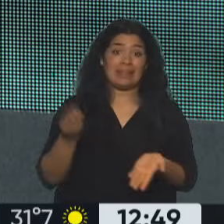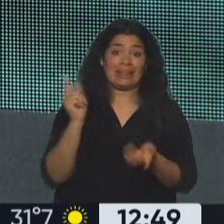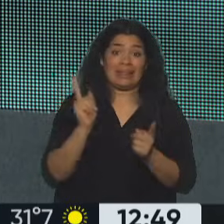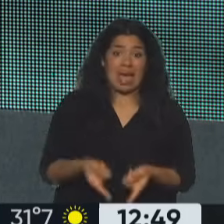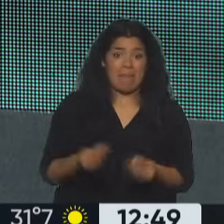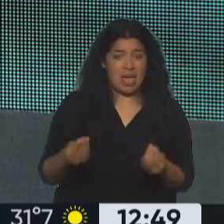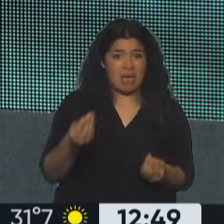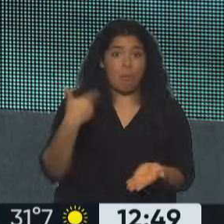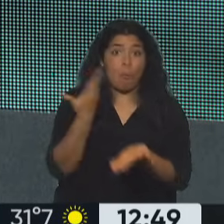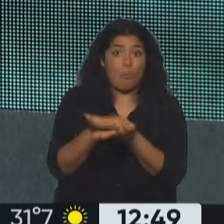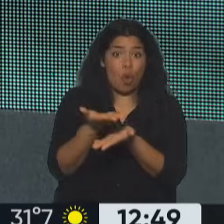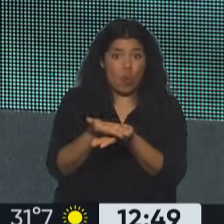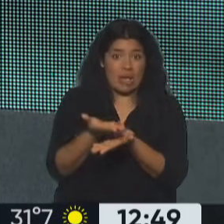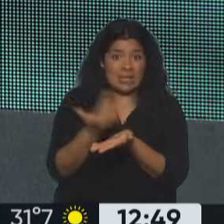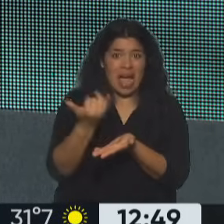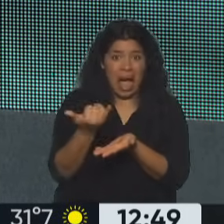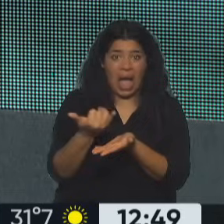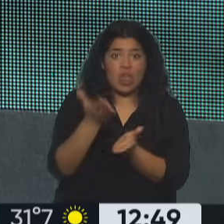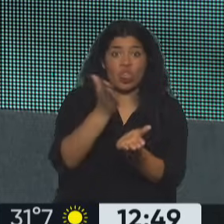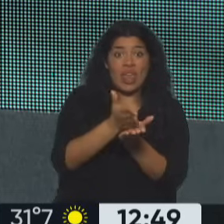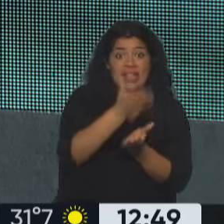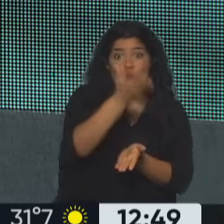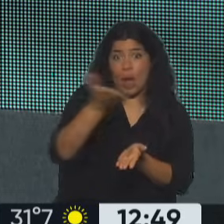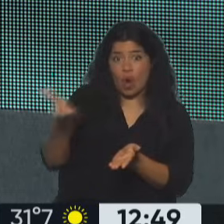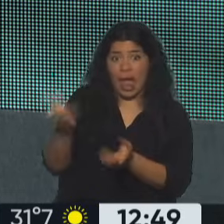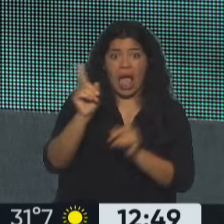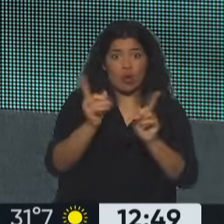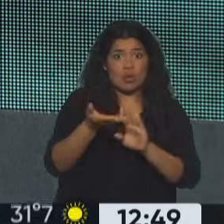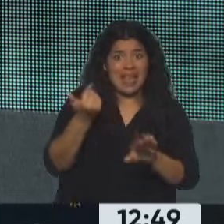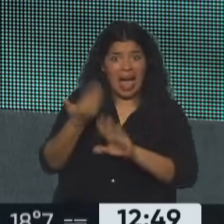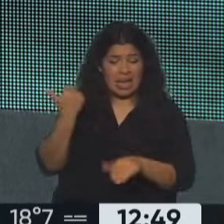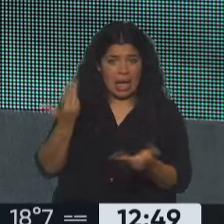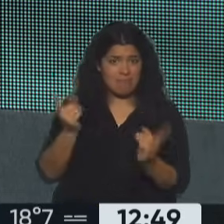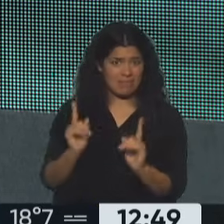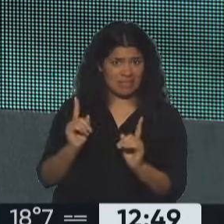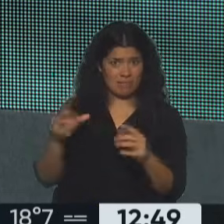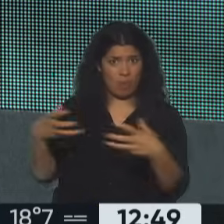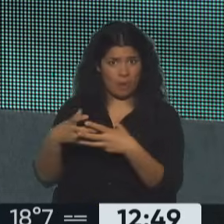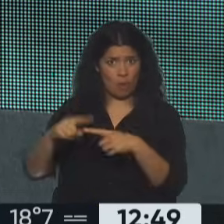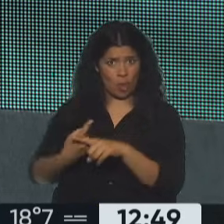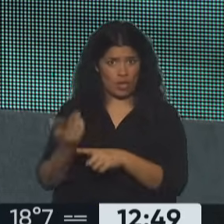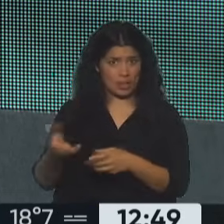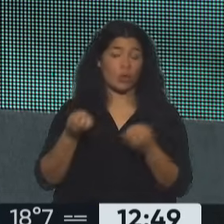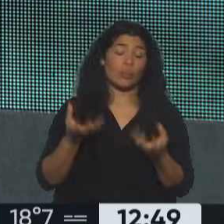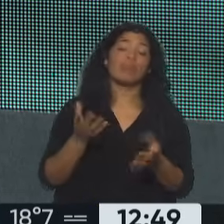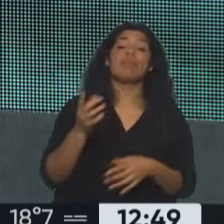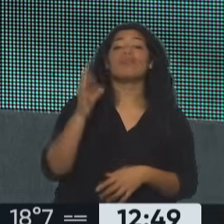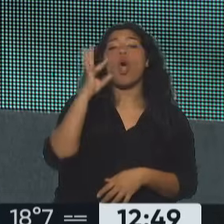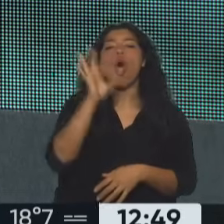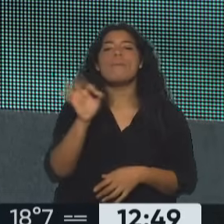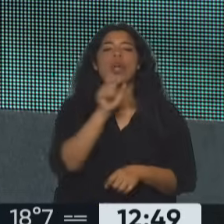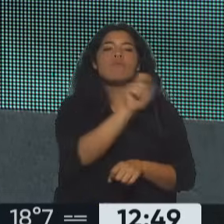las propuestas también aparece el recorte de derechos laborales bueno para analizar y ver cómo están los motoqueros recibiendo estas